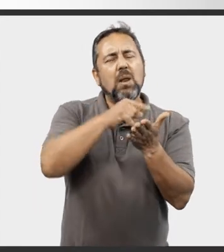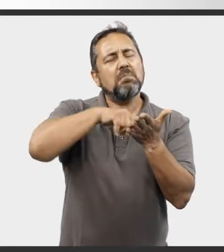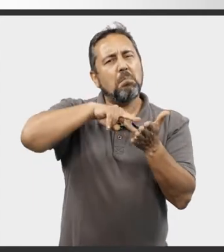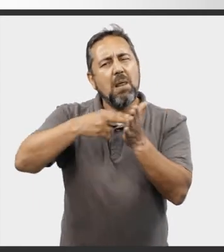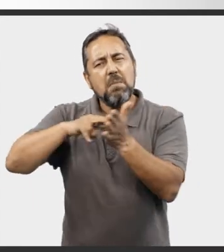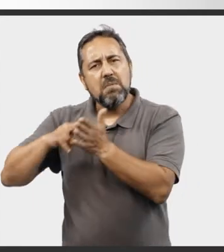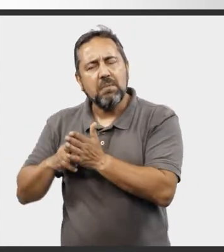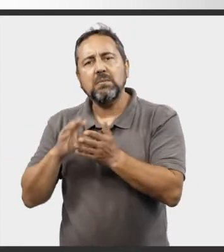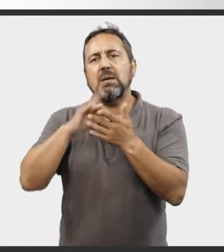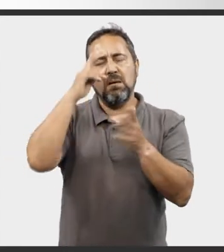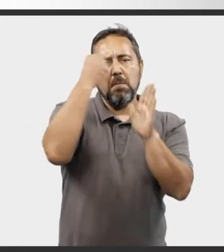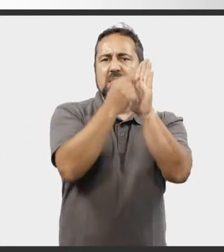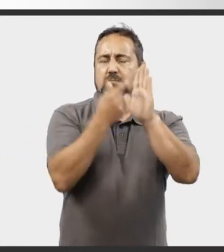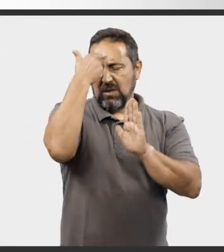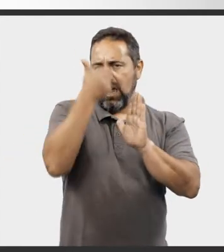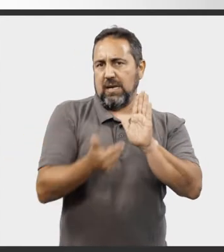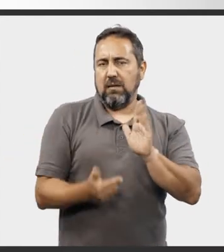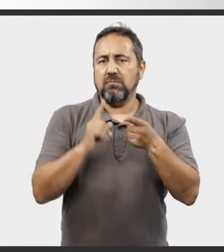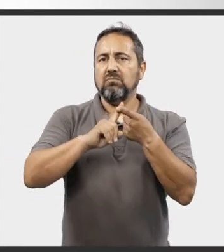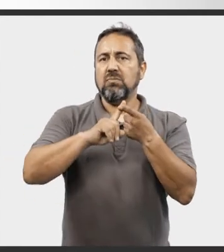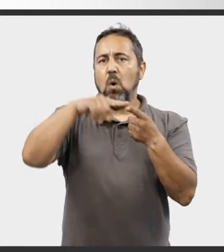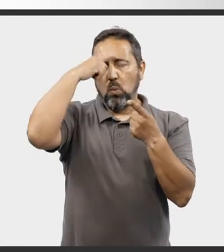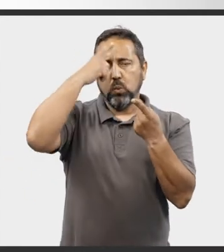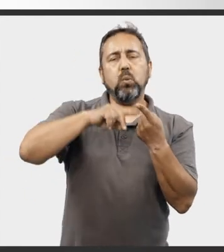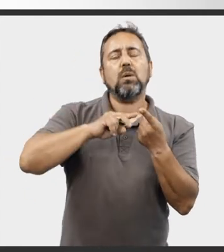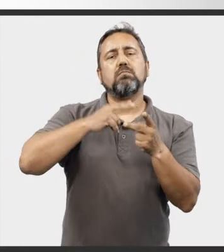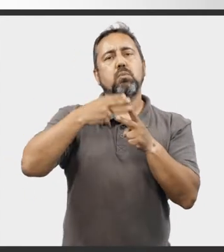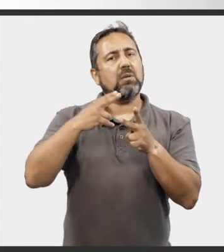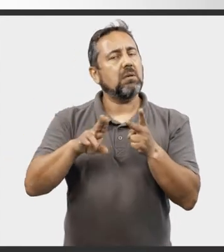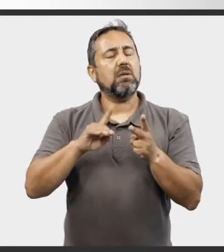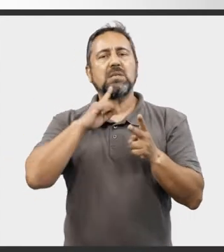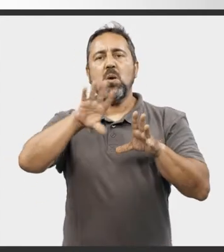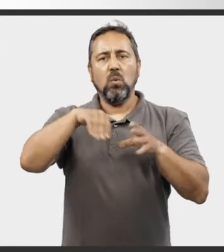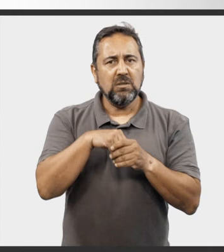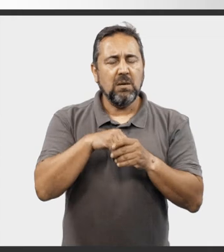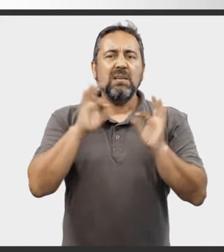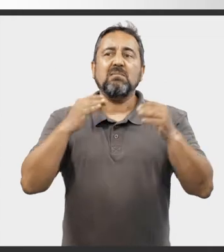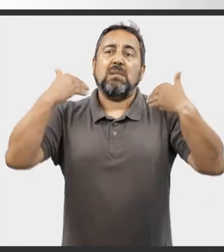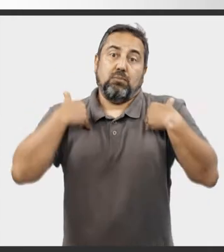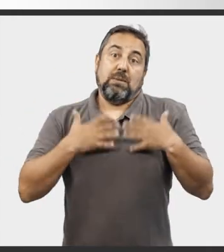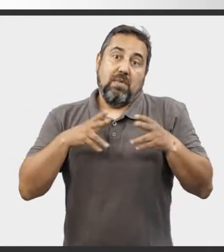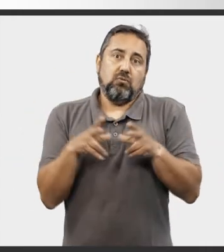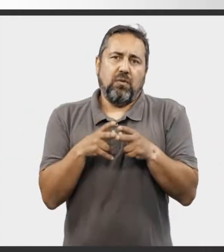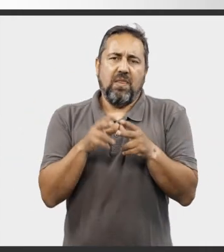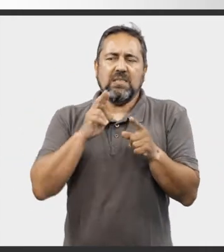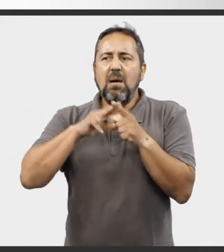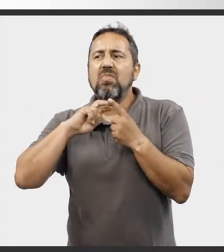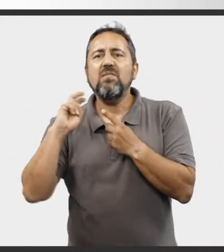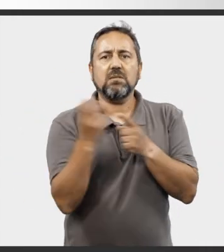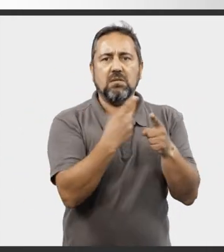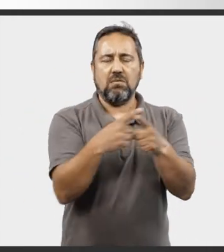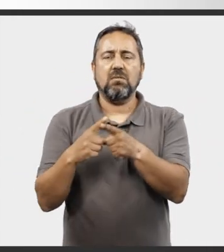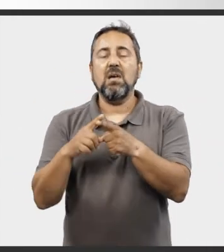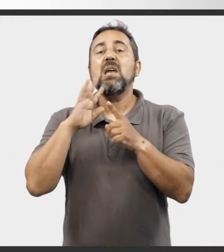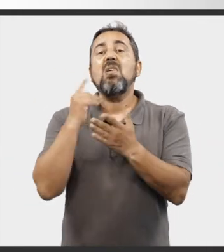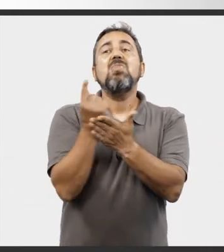generales que permiten articular culturas y políticas inclusivas socialmente responsables en las que la diversidad y diseño para todos